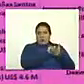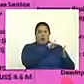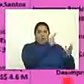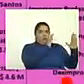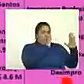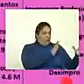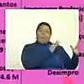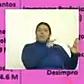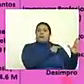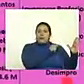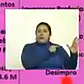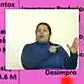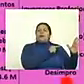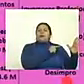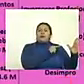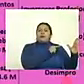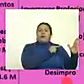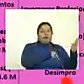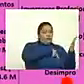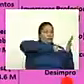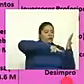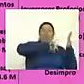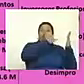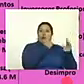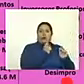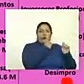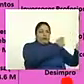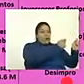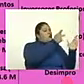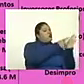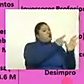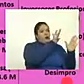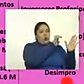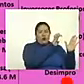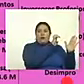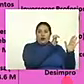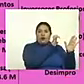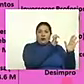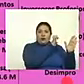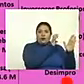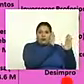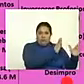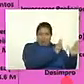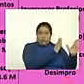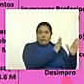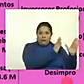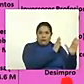la adjudicación del contrato. Se da en el año 2009.